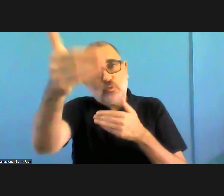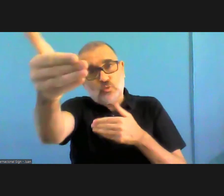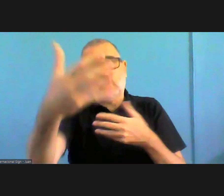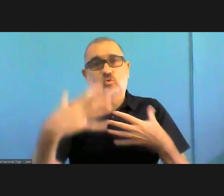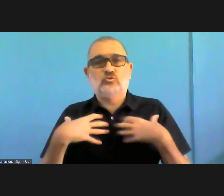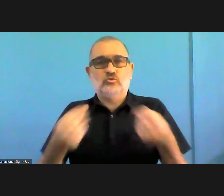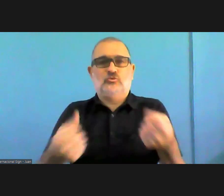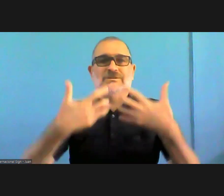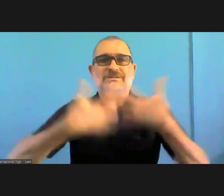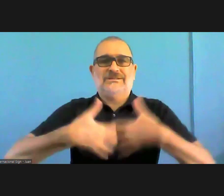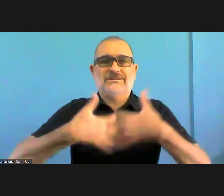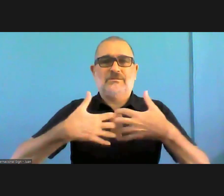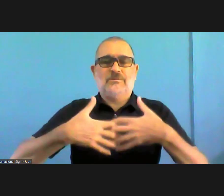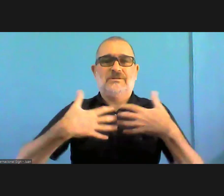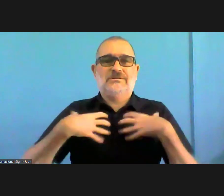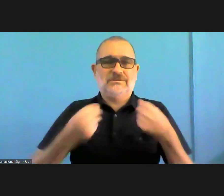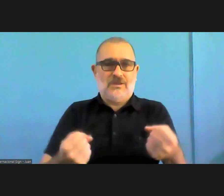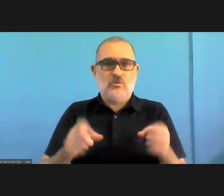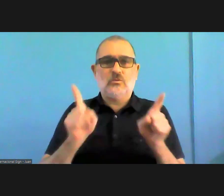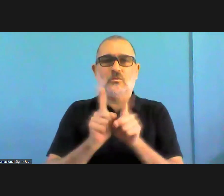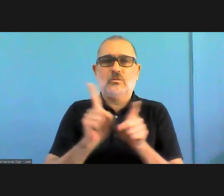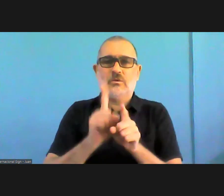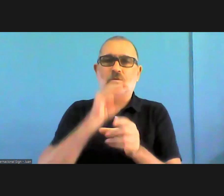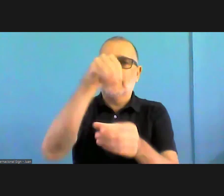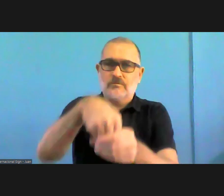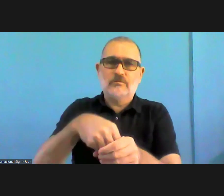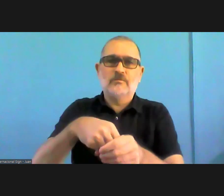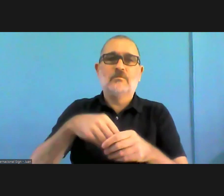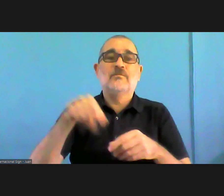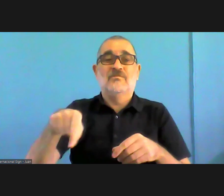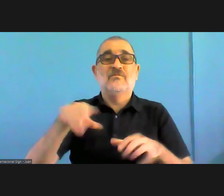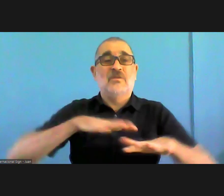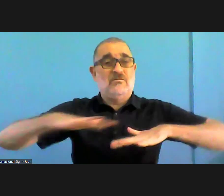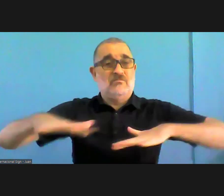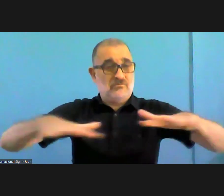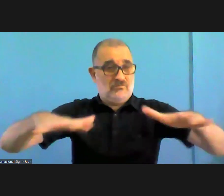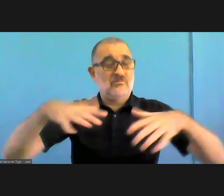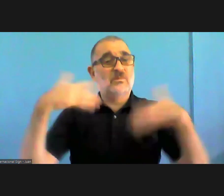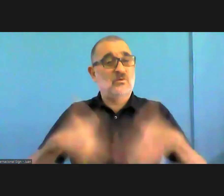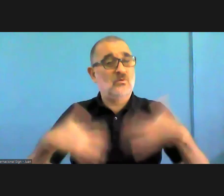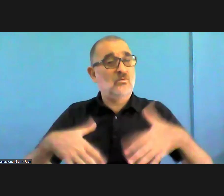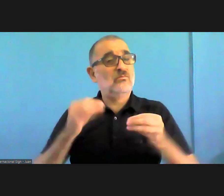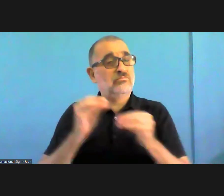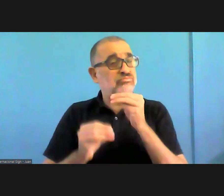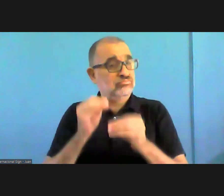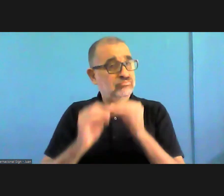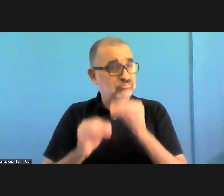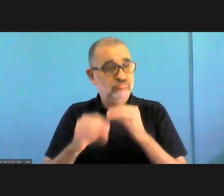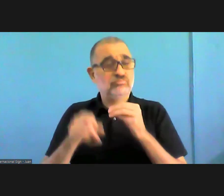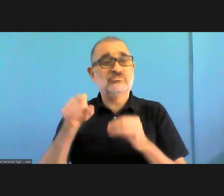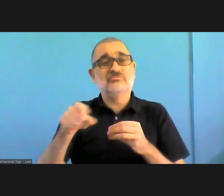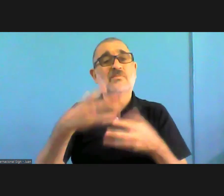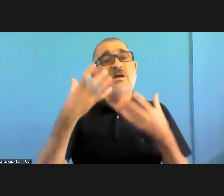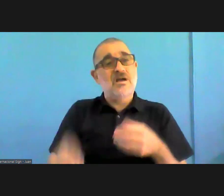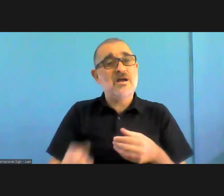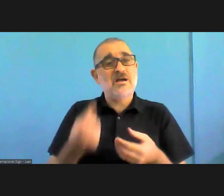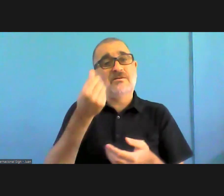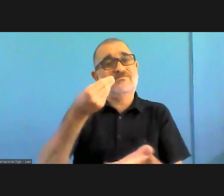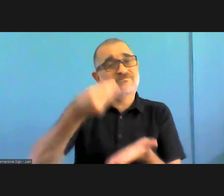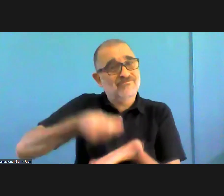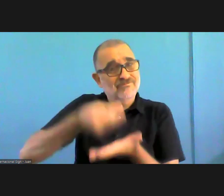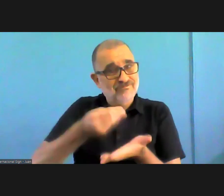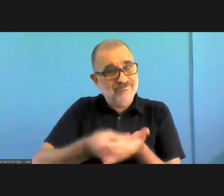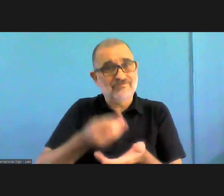realmente. Realmente se relaciona al financiamiento público, no solamente en salud, sino también en protección social, incluso acciones para